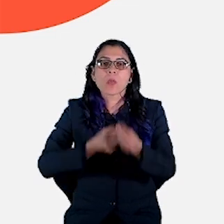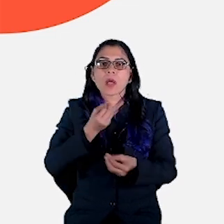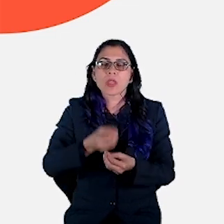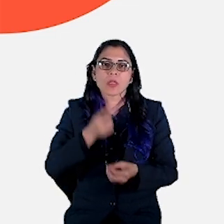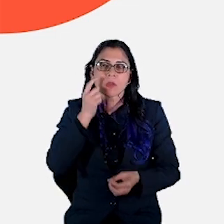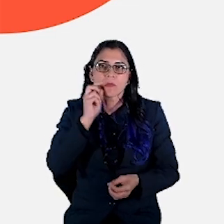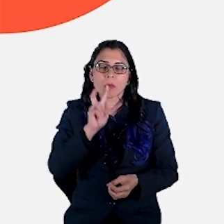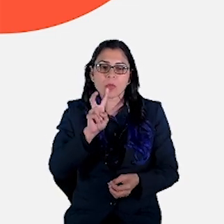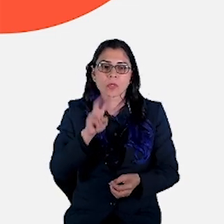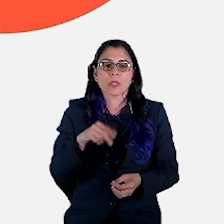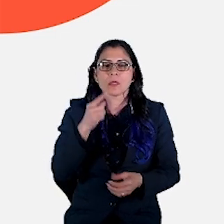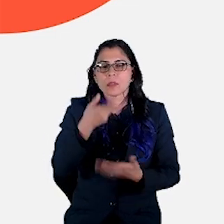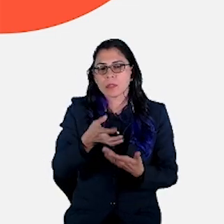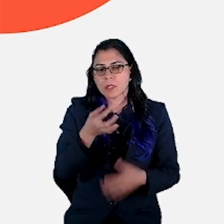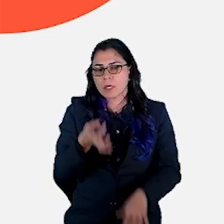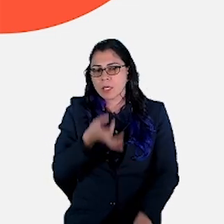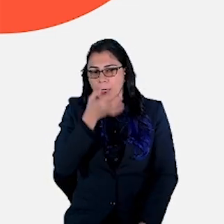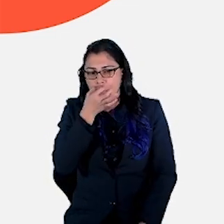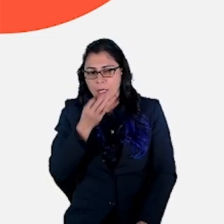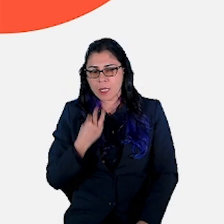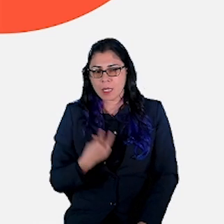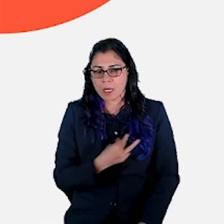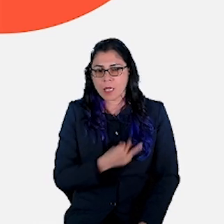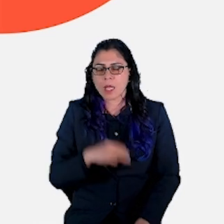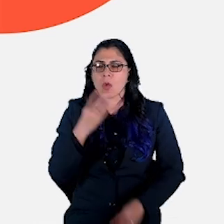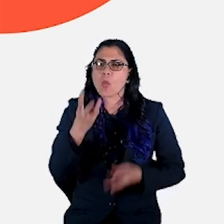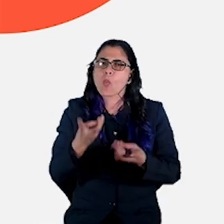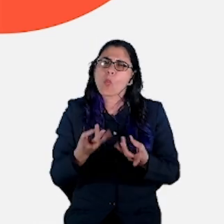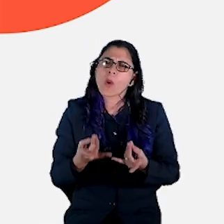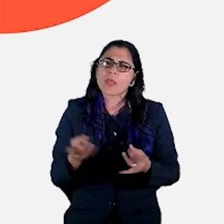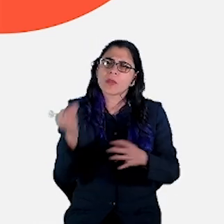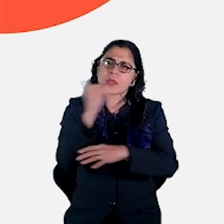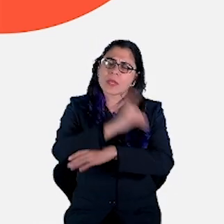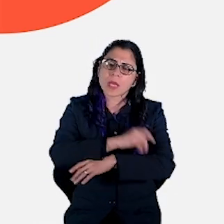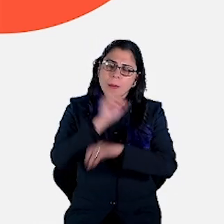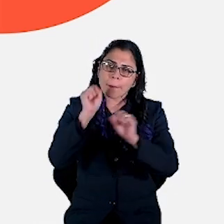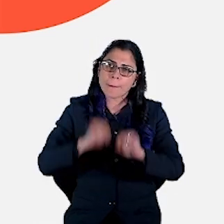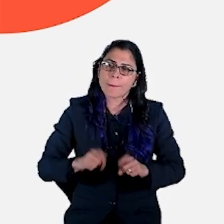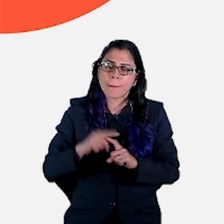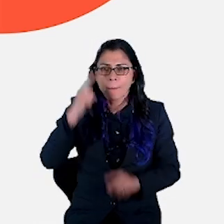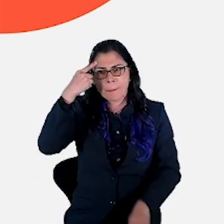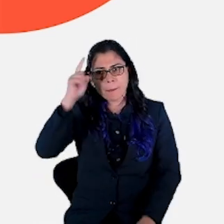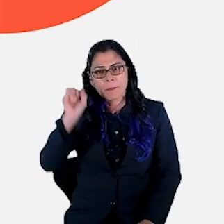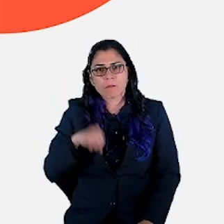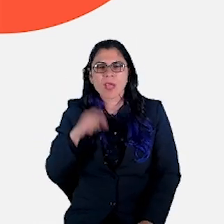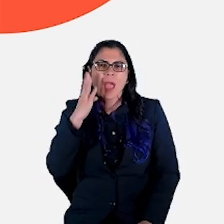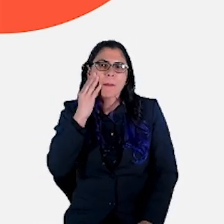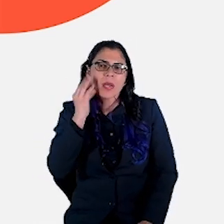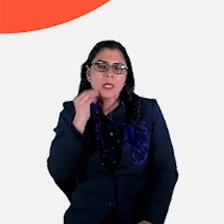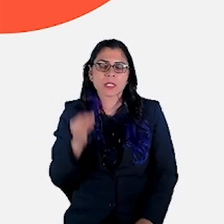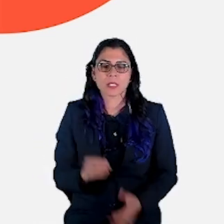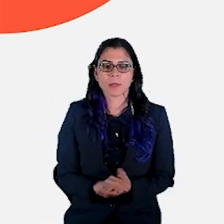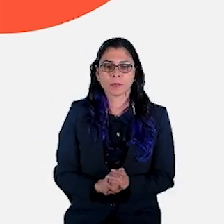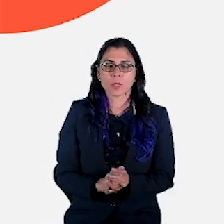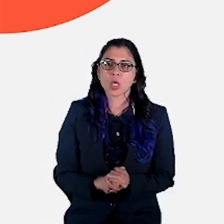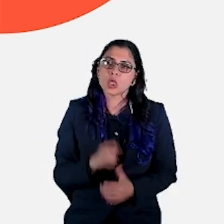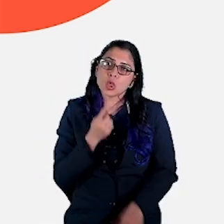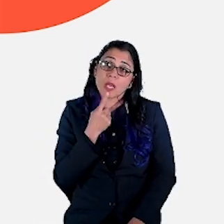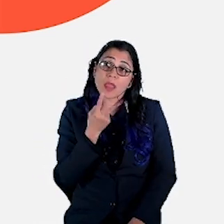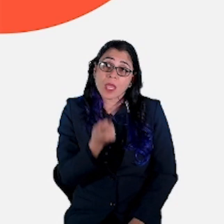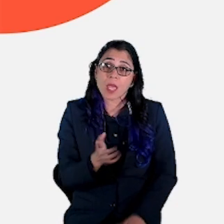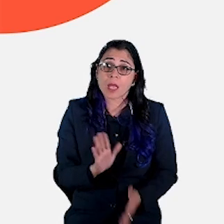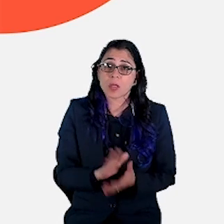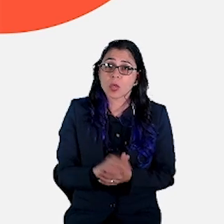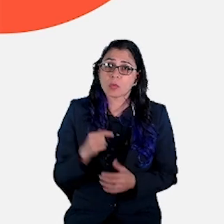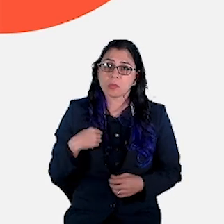Esta esta imagen que Cuántos días tenía que pasar en Panamá para poder tener esta experiencia y yo le decía Bueno